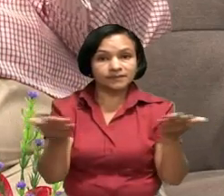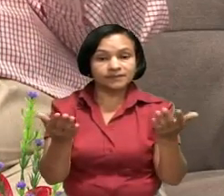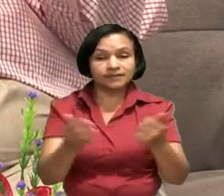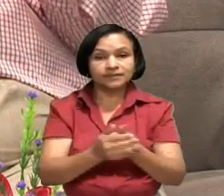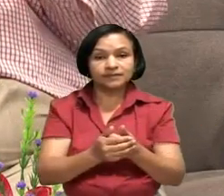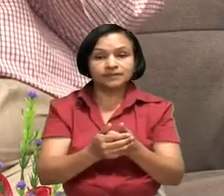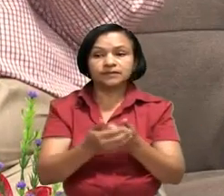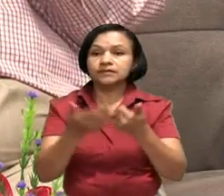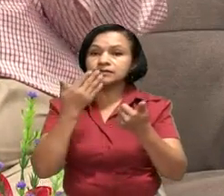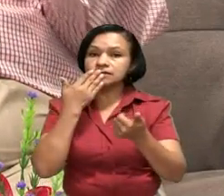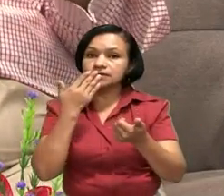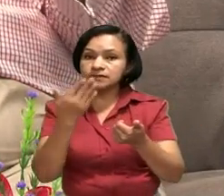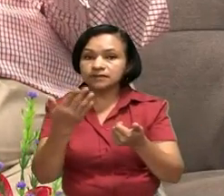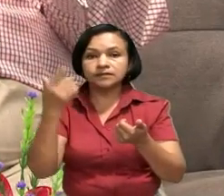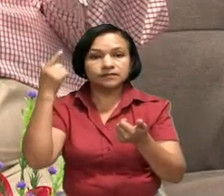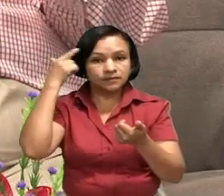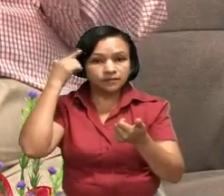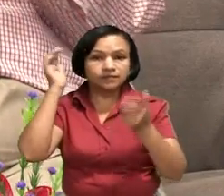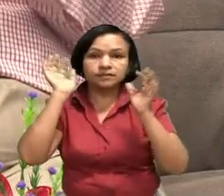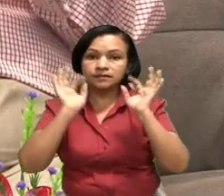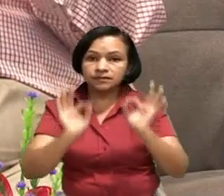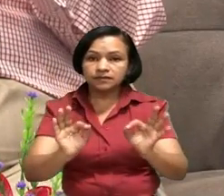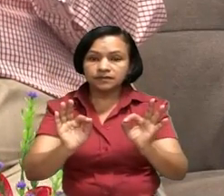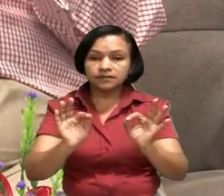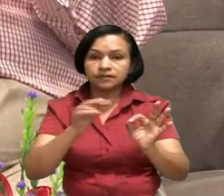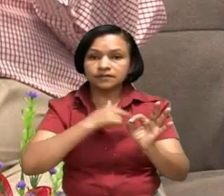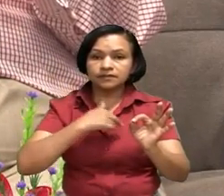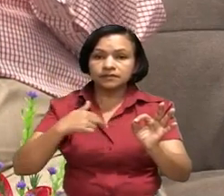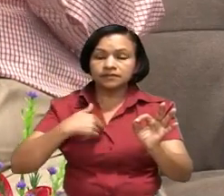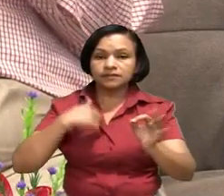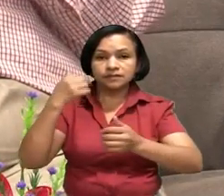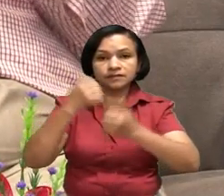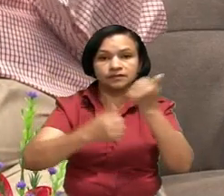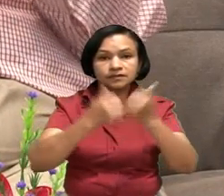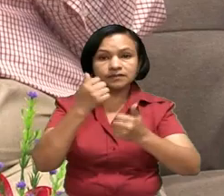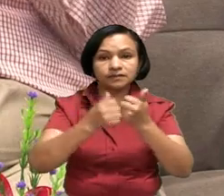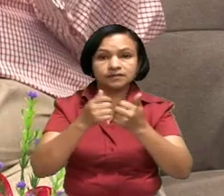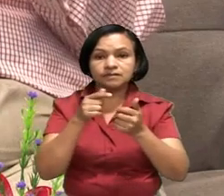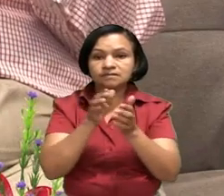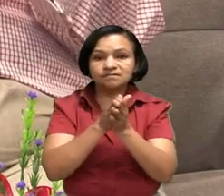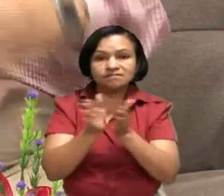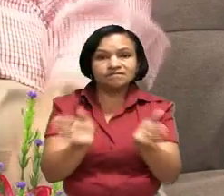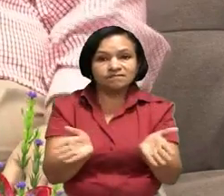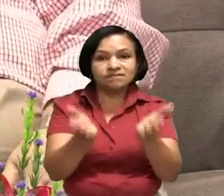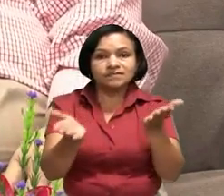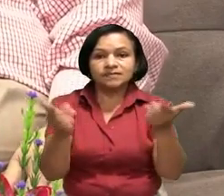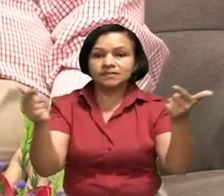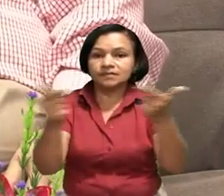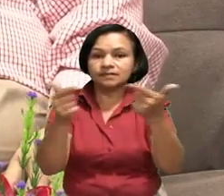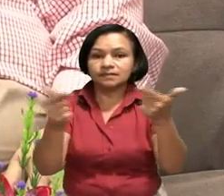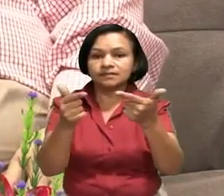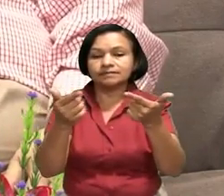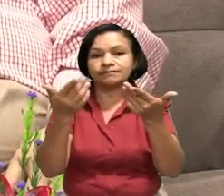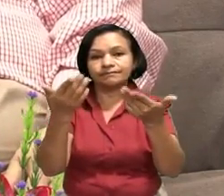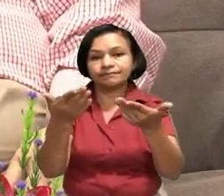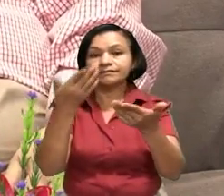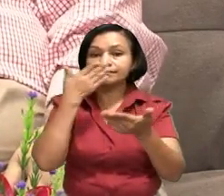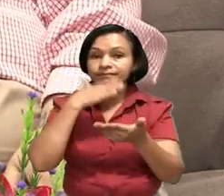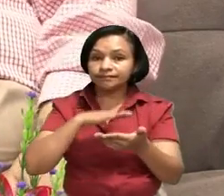acuerdo de lo racional y acá en el terreno de la incitación de la violencia están cayendo en el delito